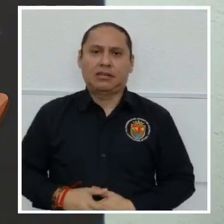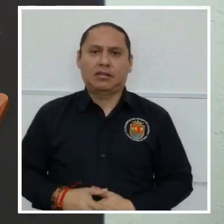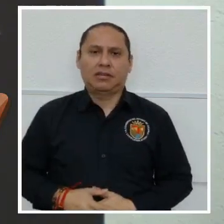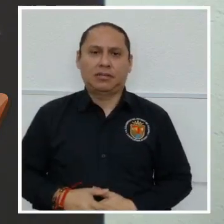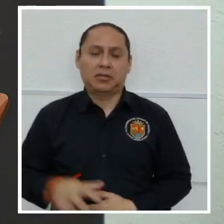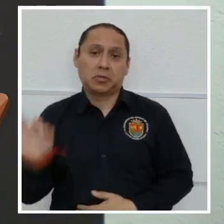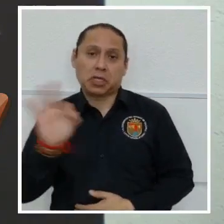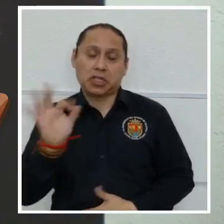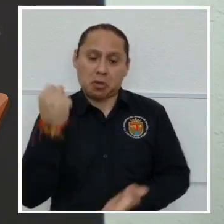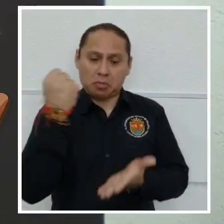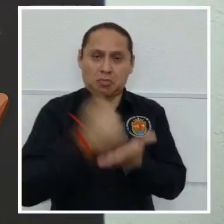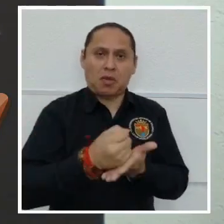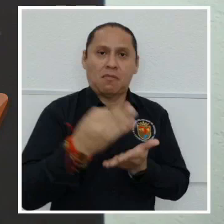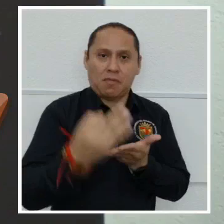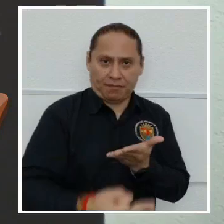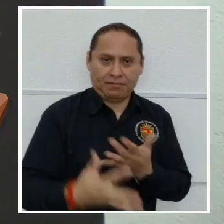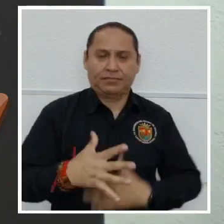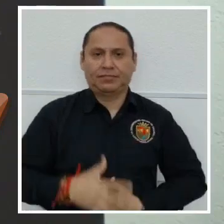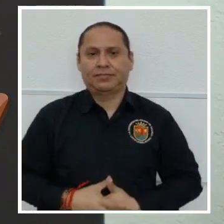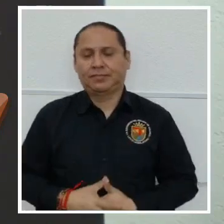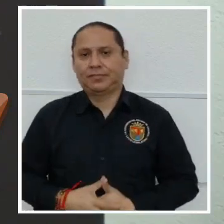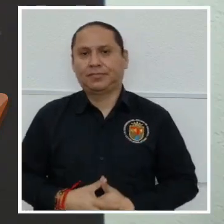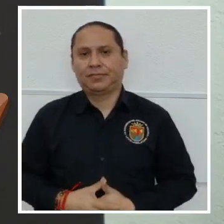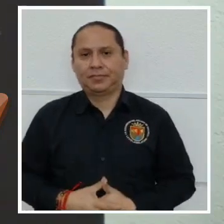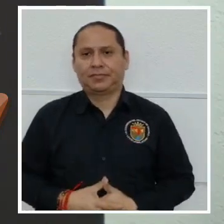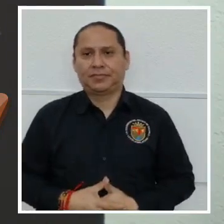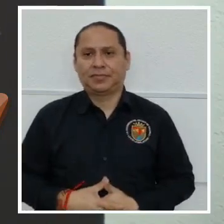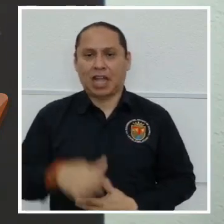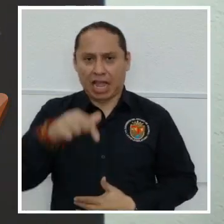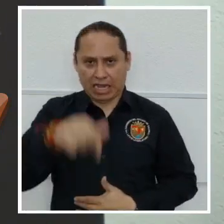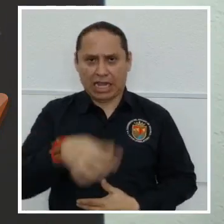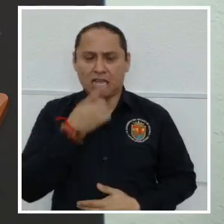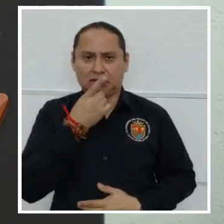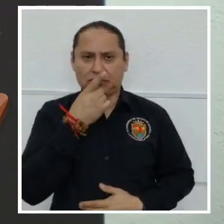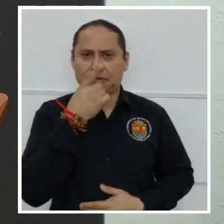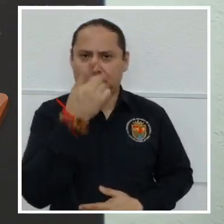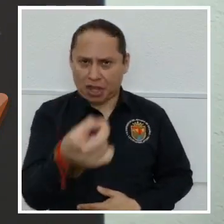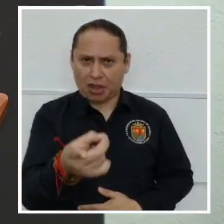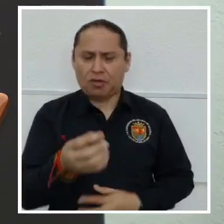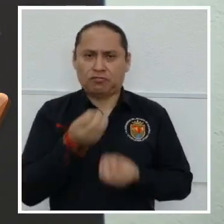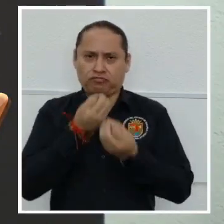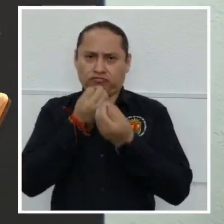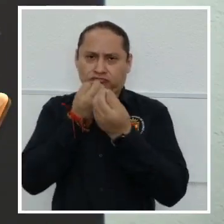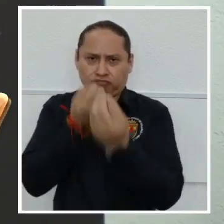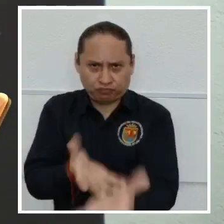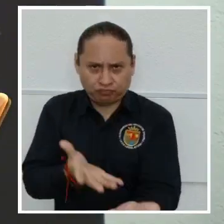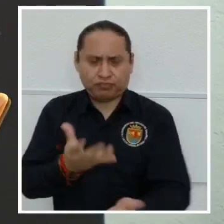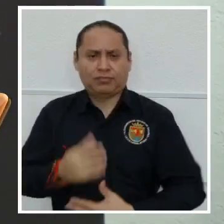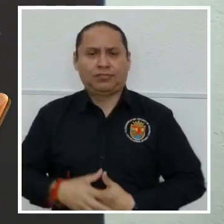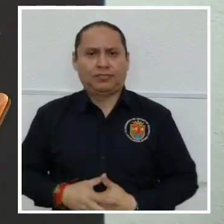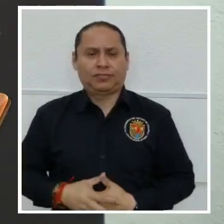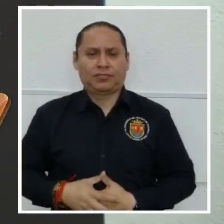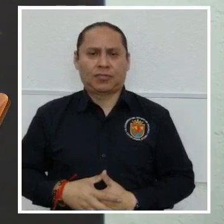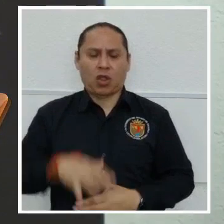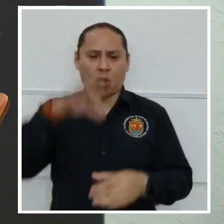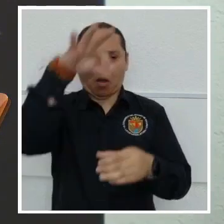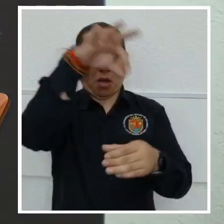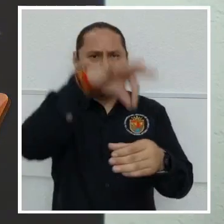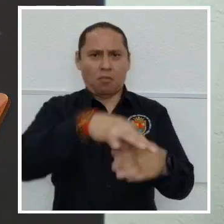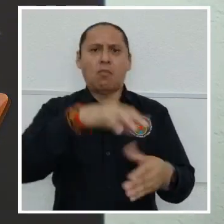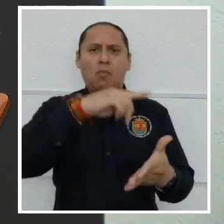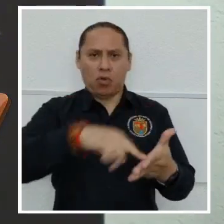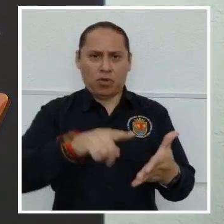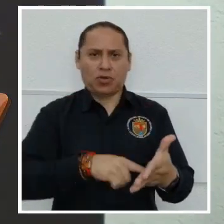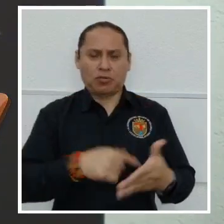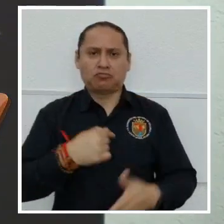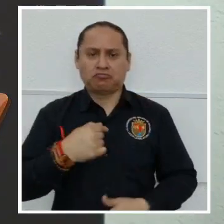aprobado y aquí yo lo digo de manera particular también Mi voto por supuesto